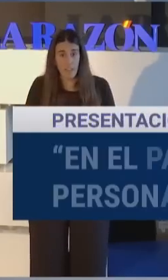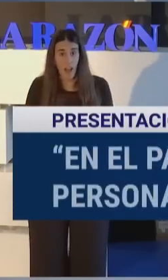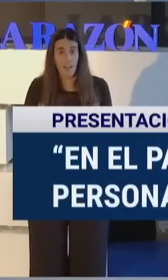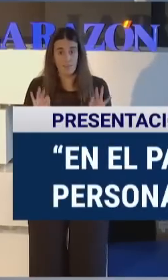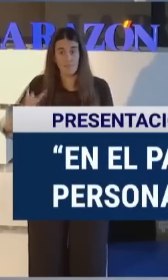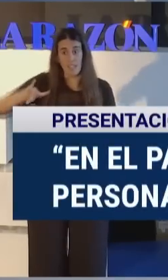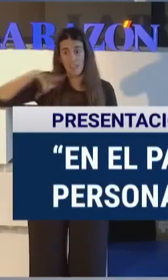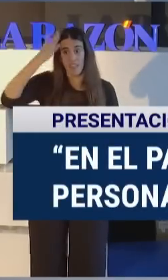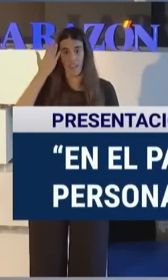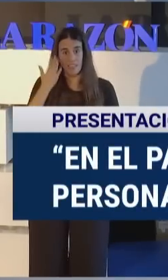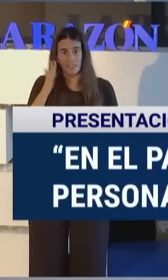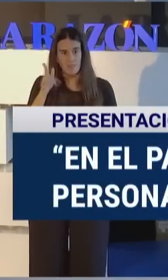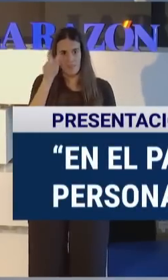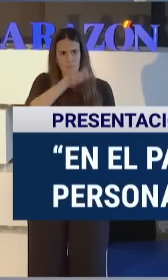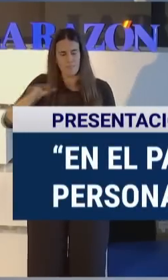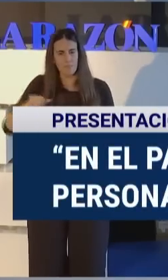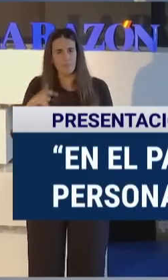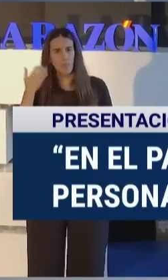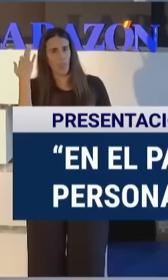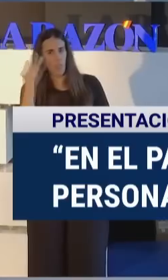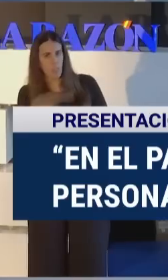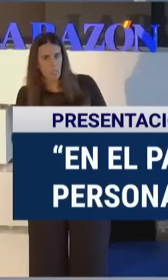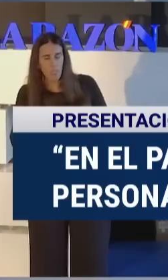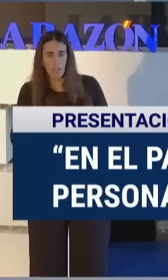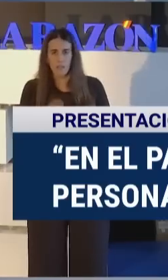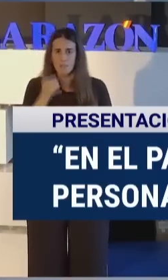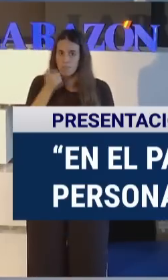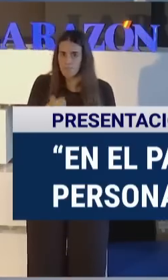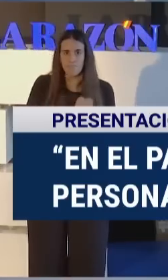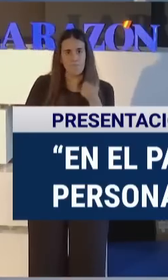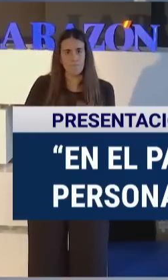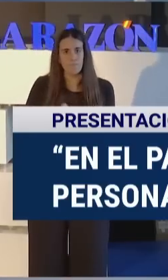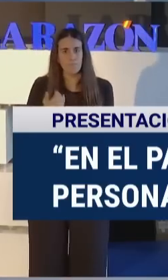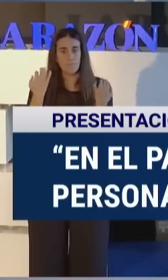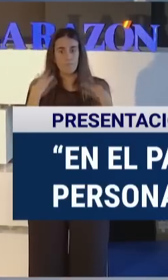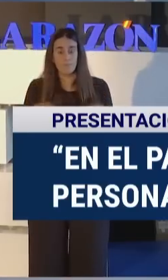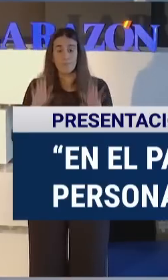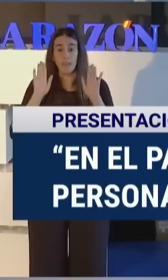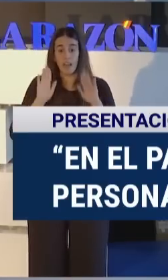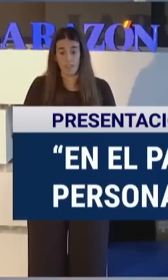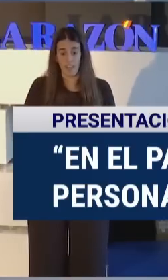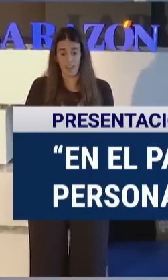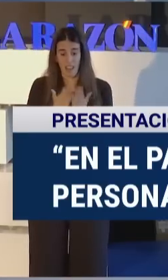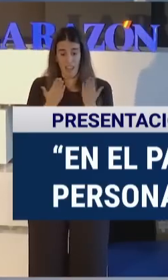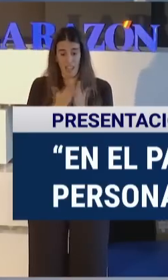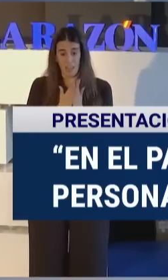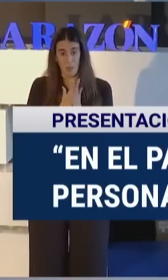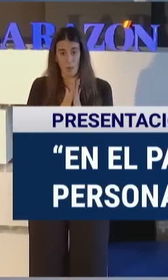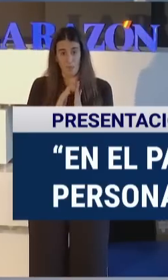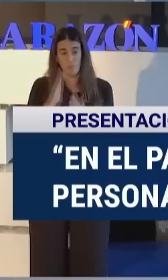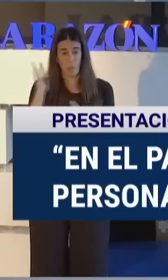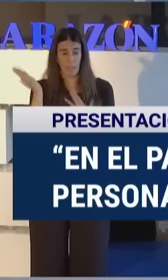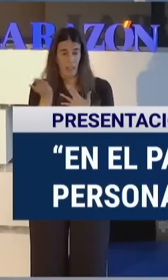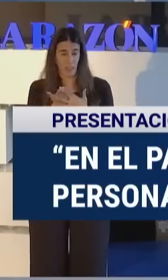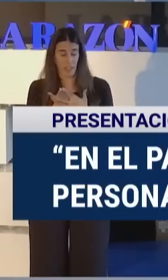las ideas fueron ganando espacio. Y básicamente la parte 2 son aquellos temas que a mí me